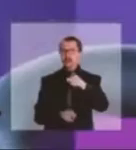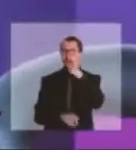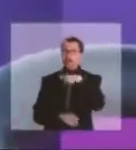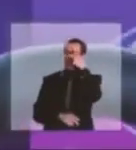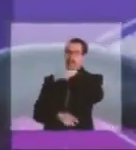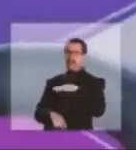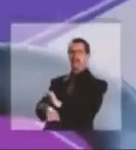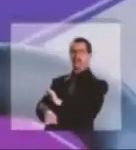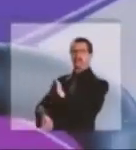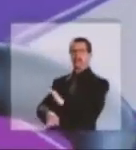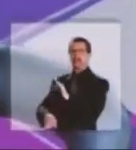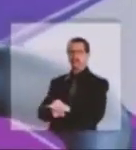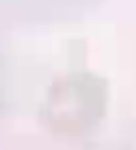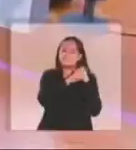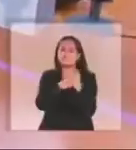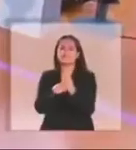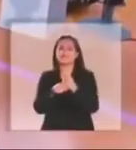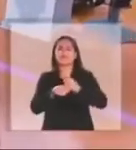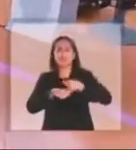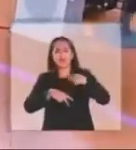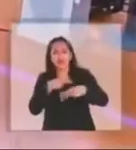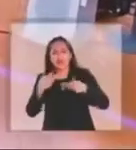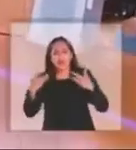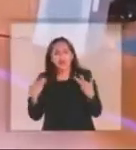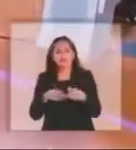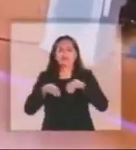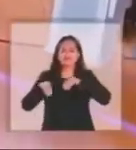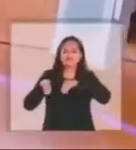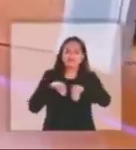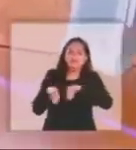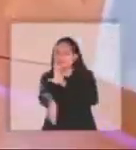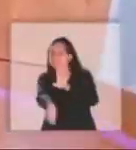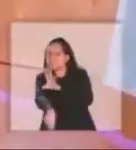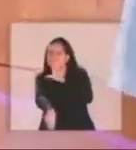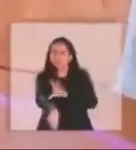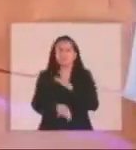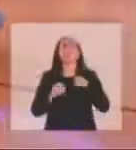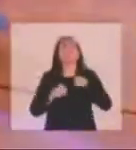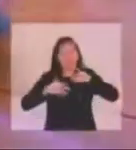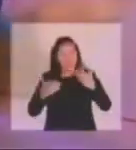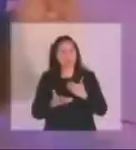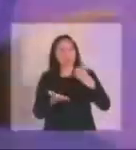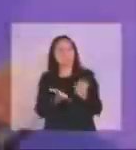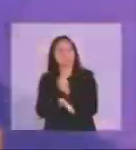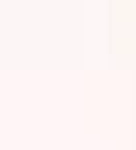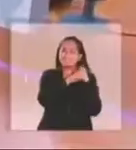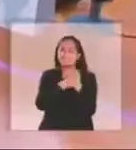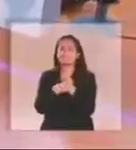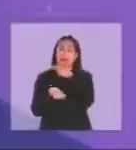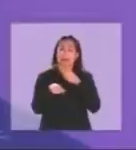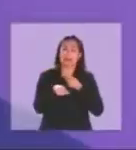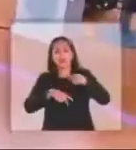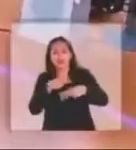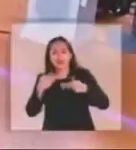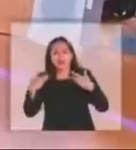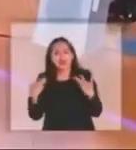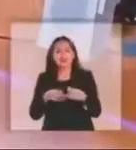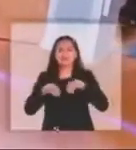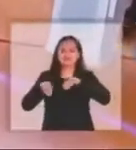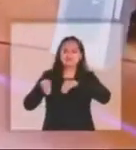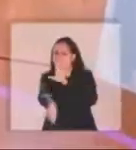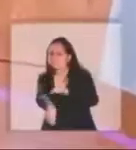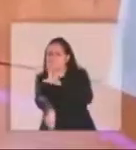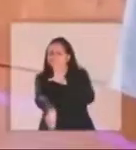Canallín de López Obrador y el ya abrácense del Bronco, así como el nuevo FBI que prometió de llegar a